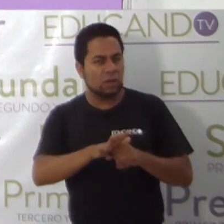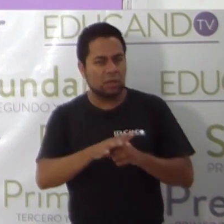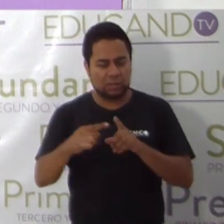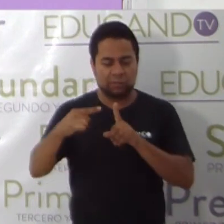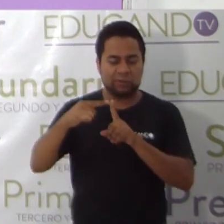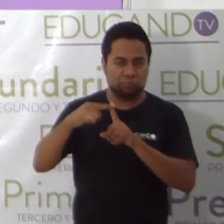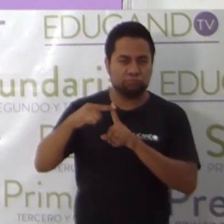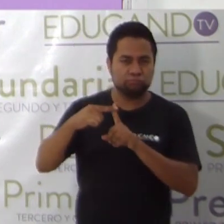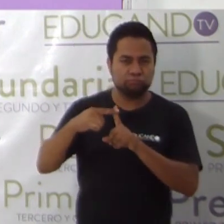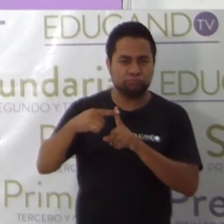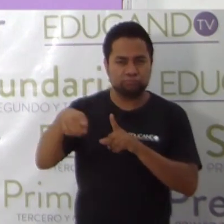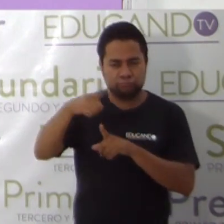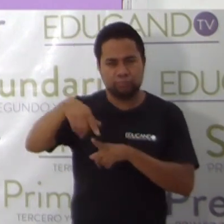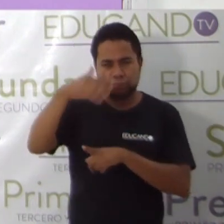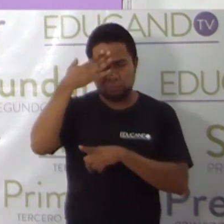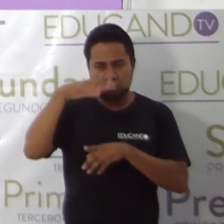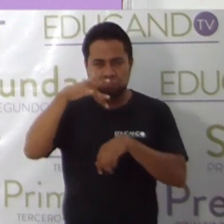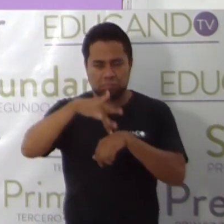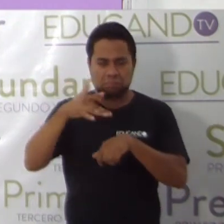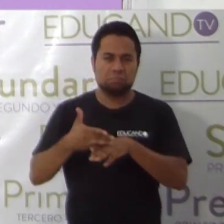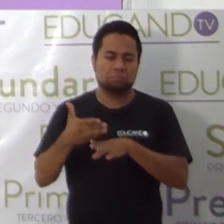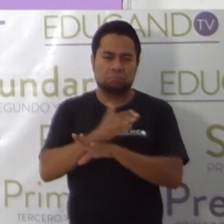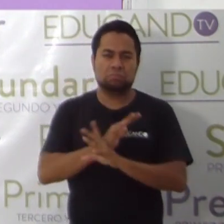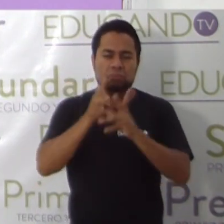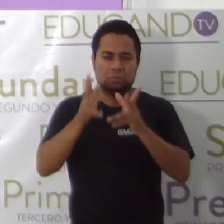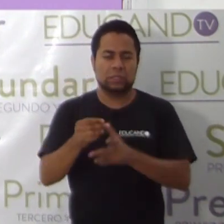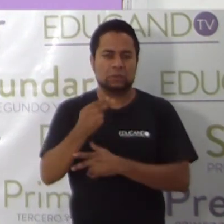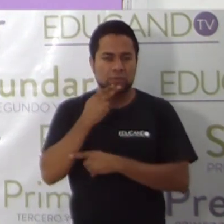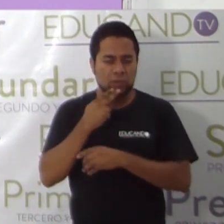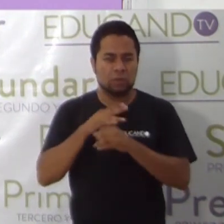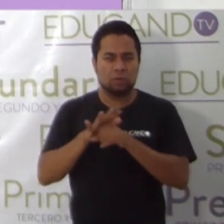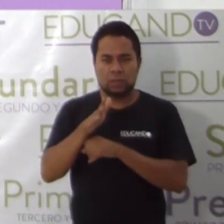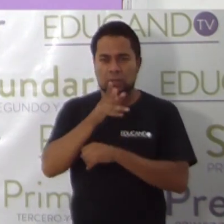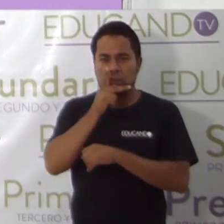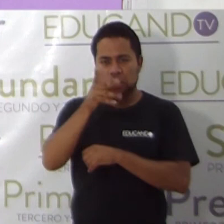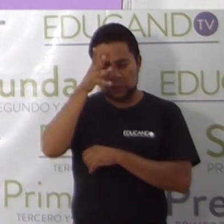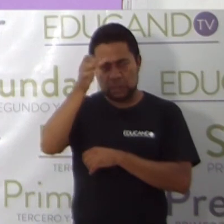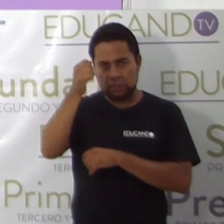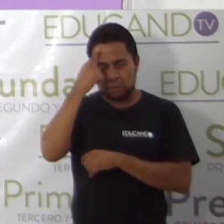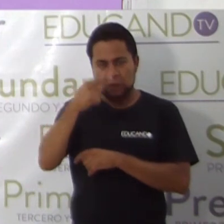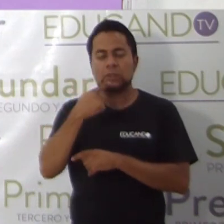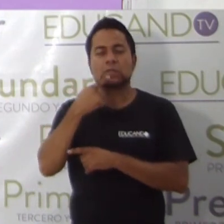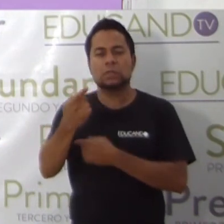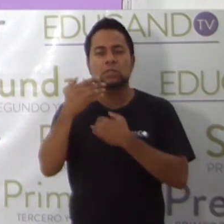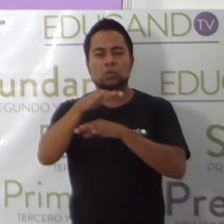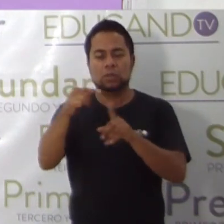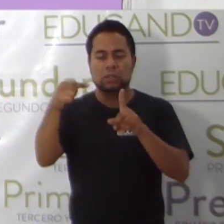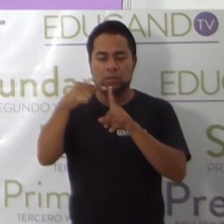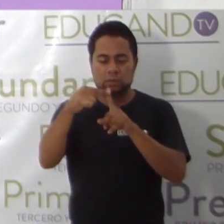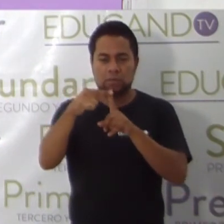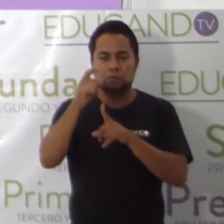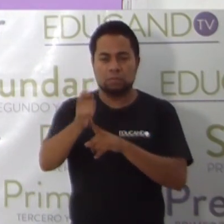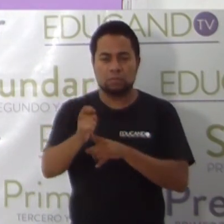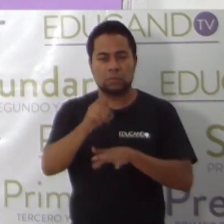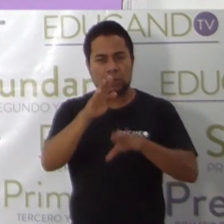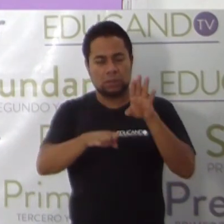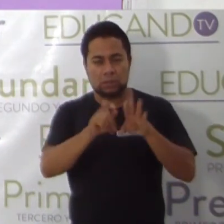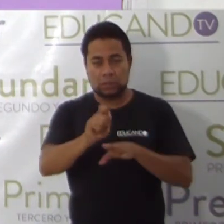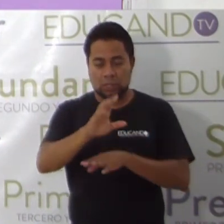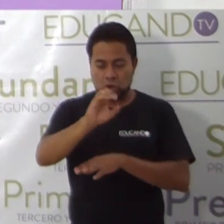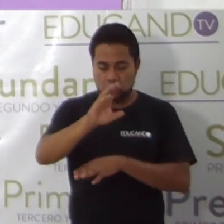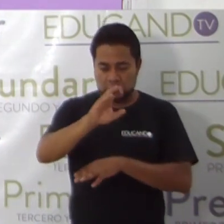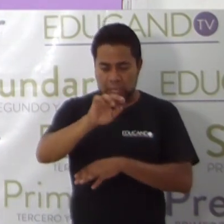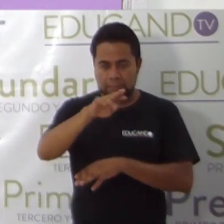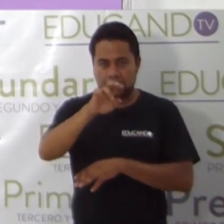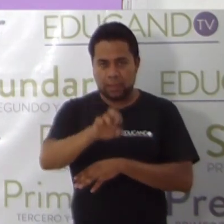de división, ¿no? Ustedes ya hemos visto, ya hemos utilizado este término para referirnos a la división. Entonces, ¿es el cociente o